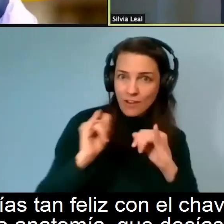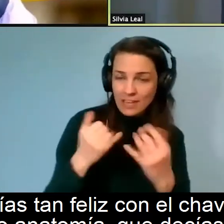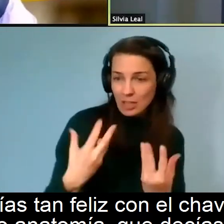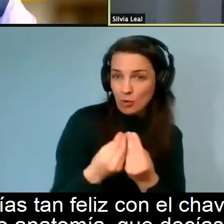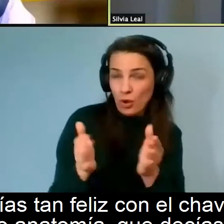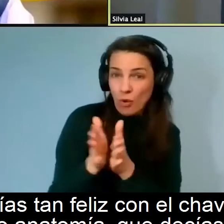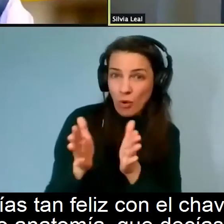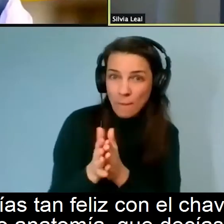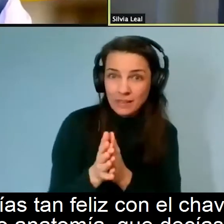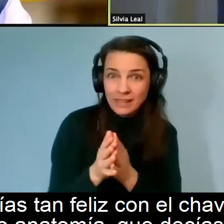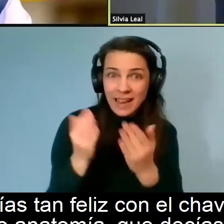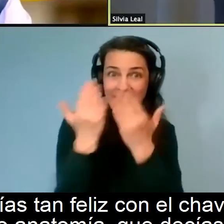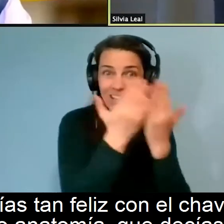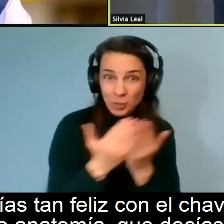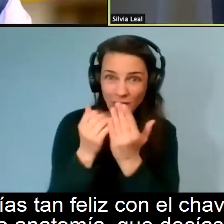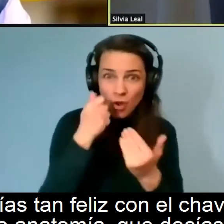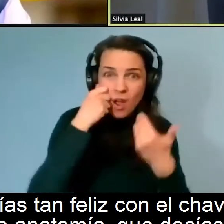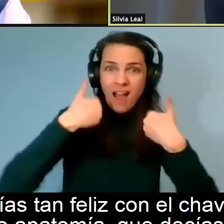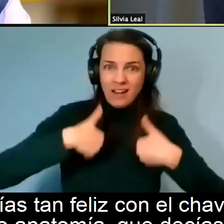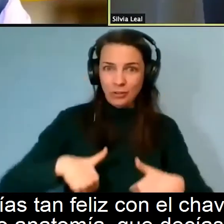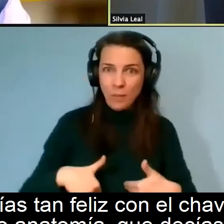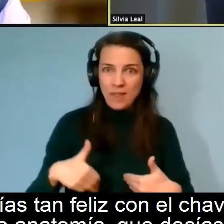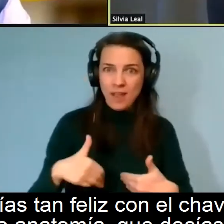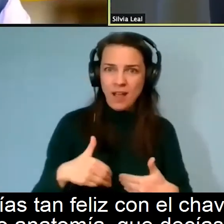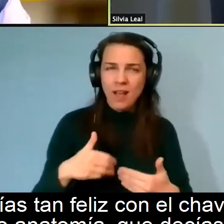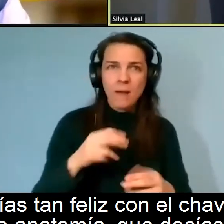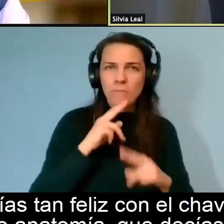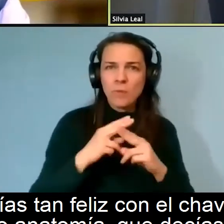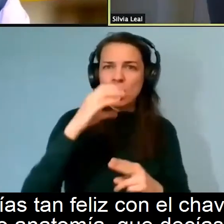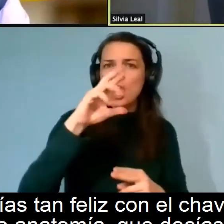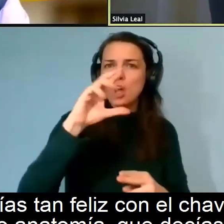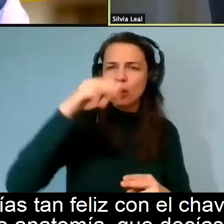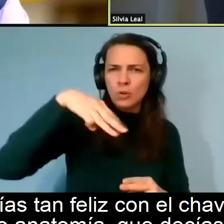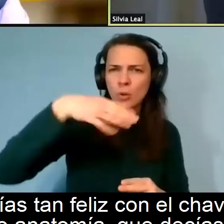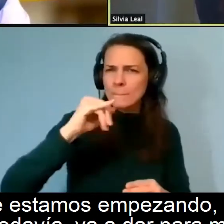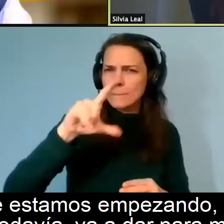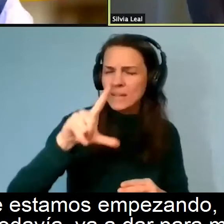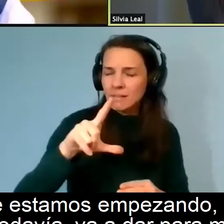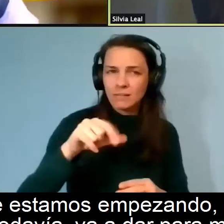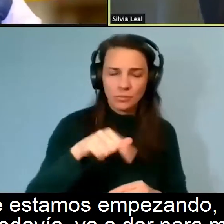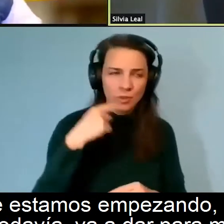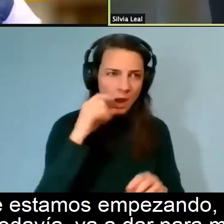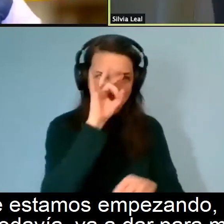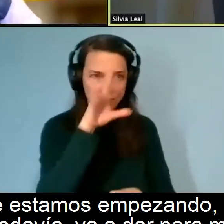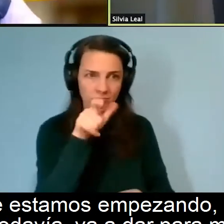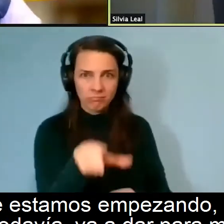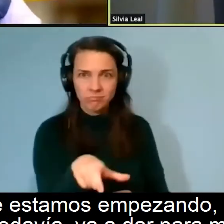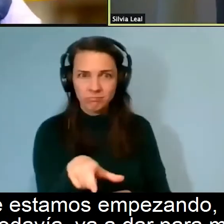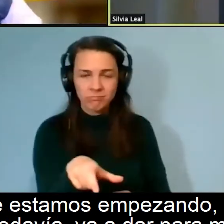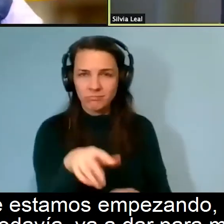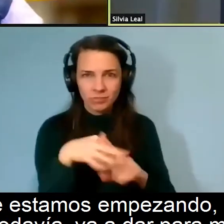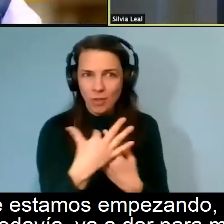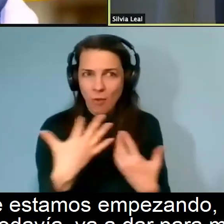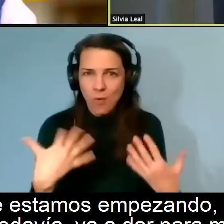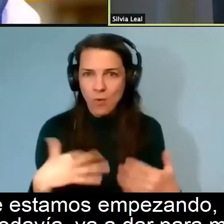estudiando anatomía. Chromeville era la herramienta que decías, es que esto es otro planeta, ¿no? Entonces, yo creo